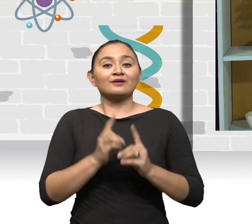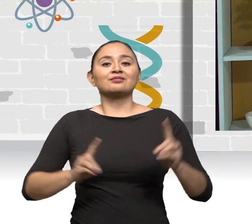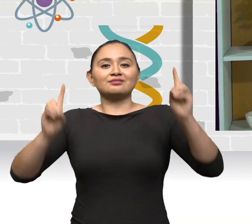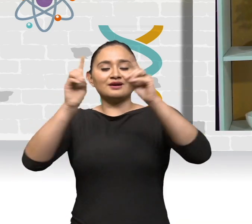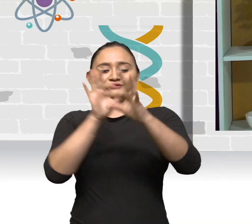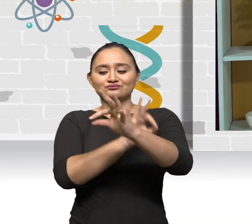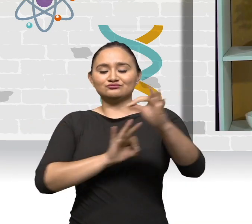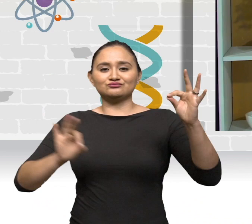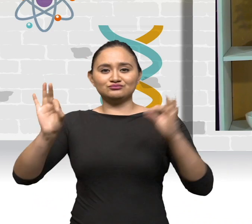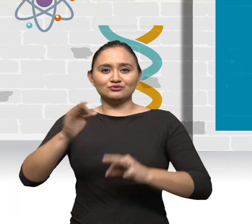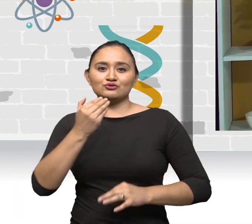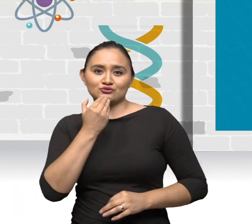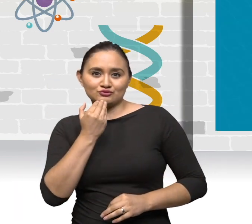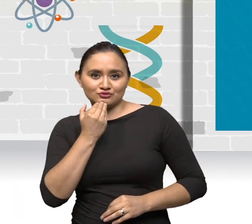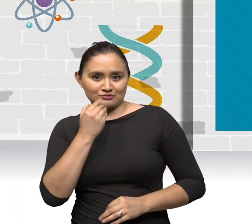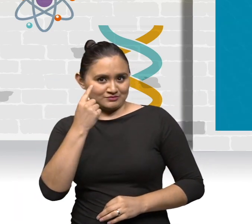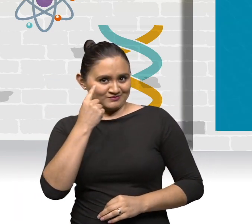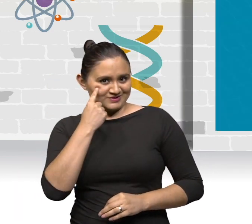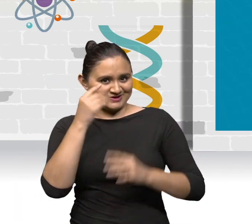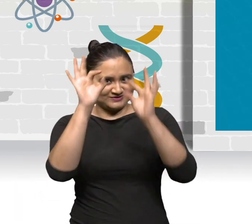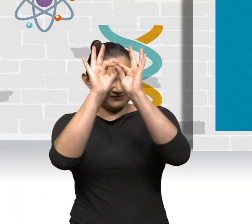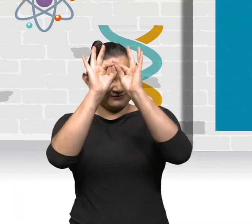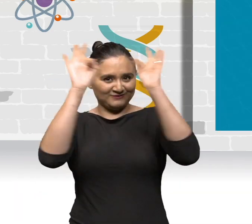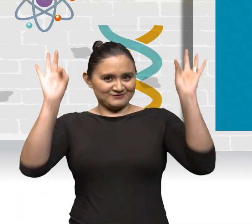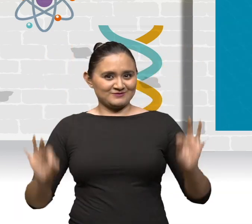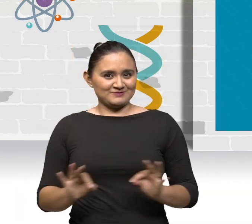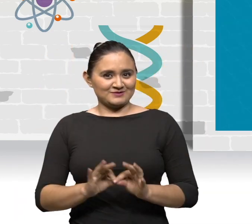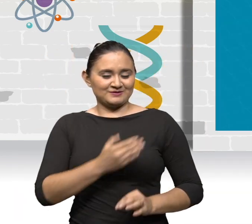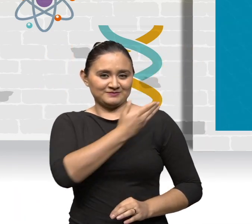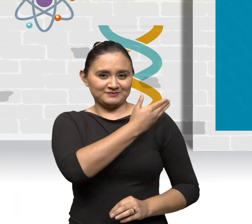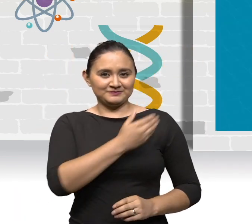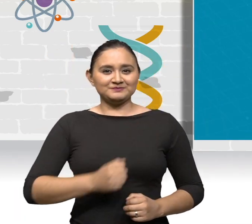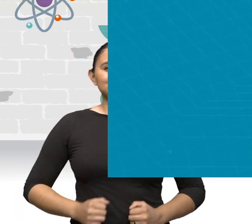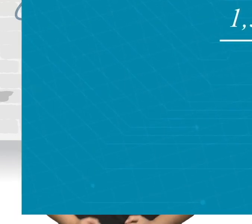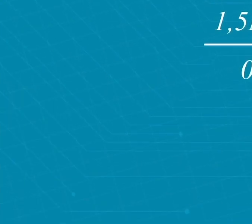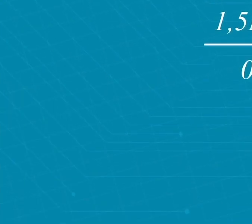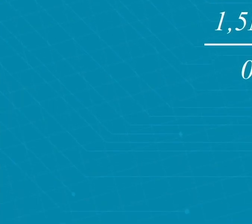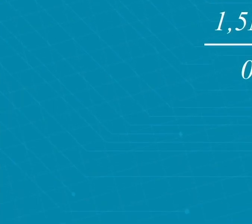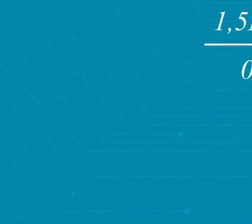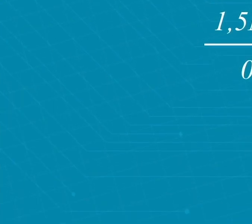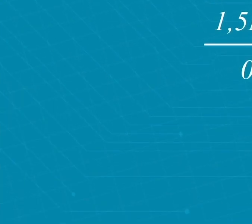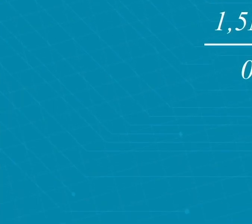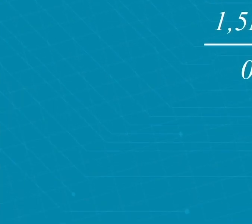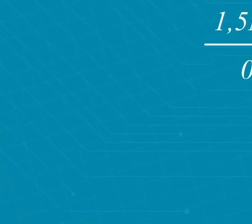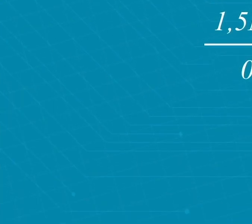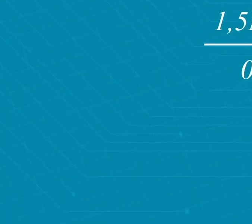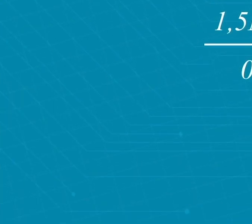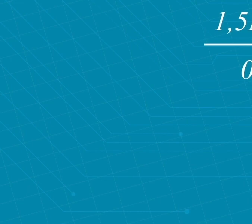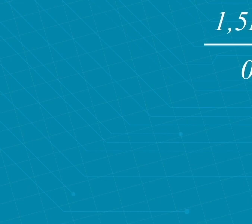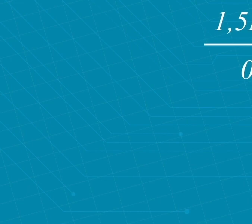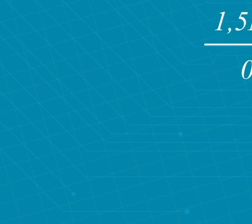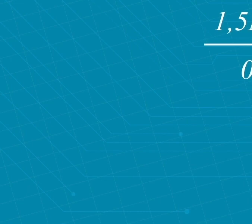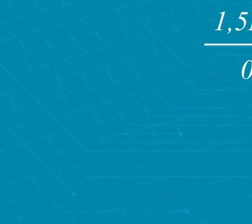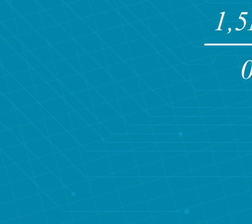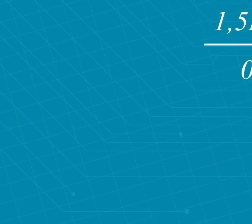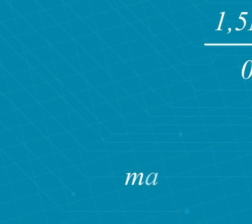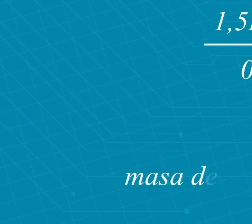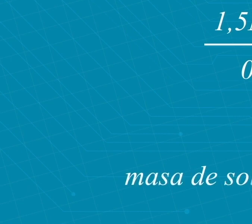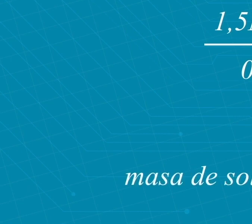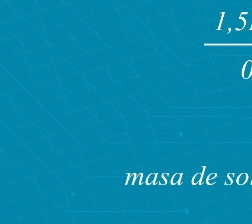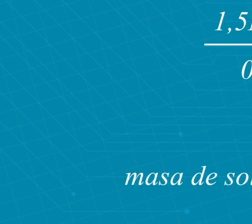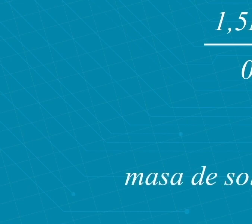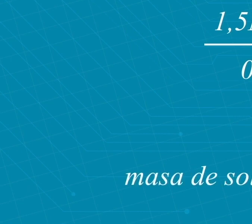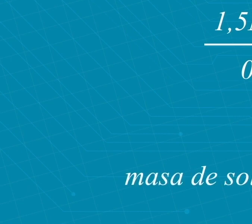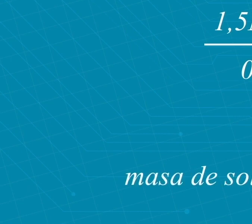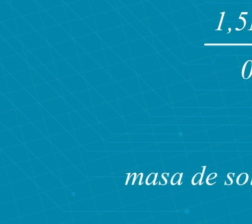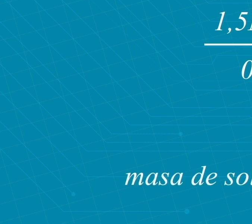reemplazamos nuestros datos, tenemos: despejando el volumen final se obtiene 750 mililitros. Ahora bien, como la disolución original